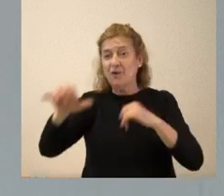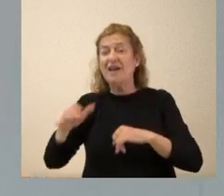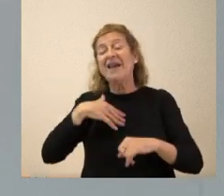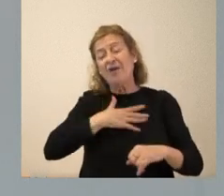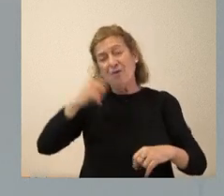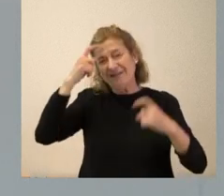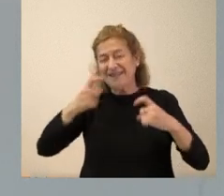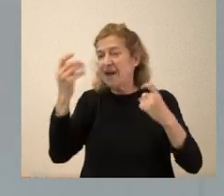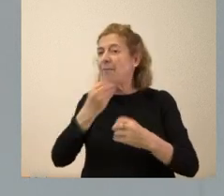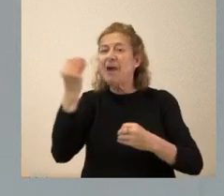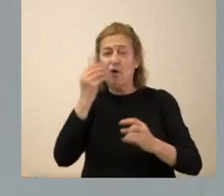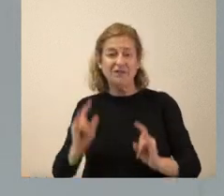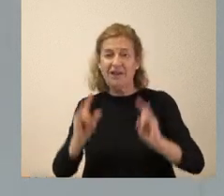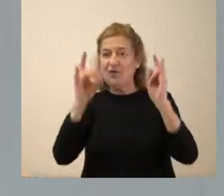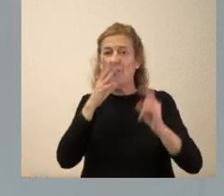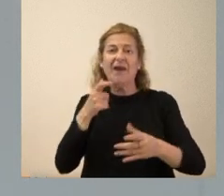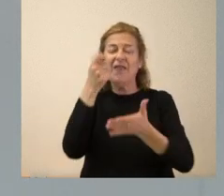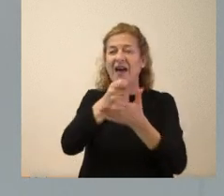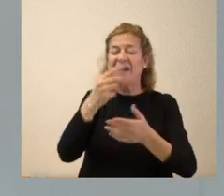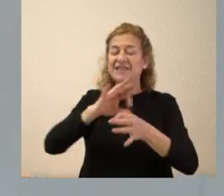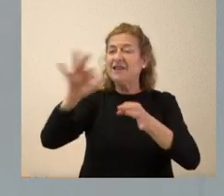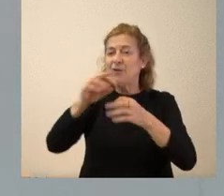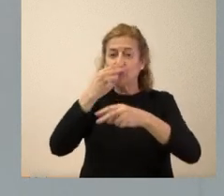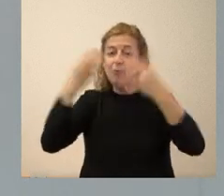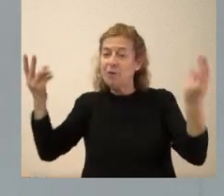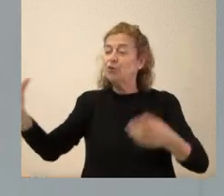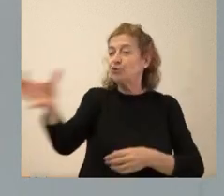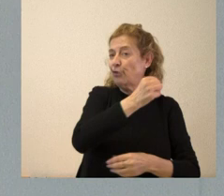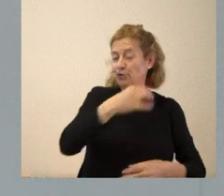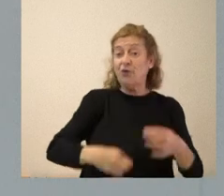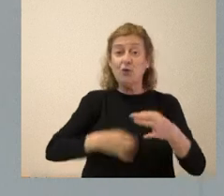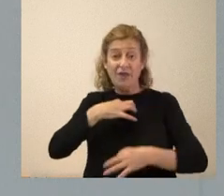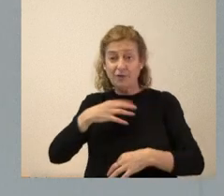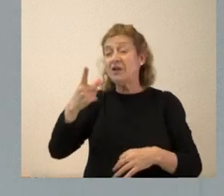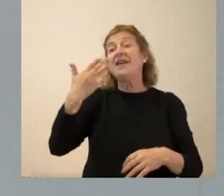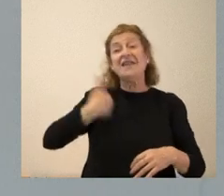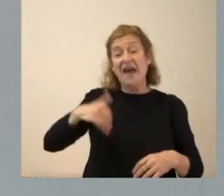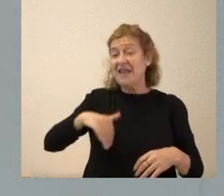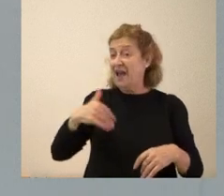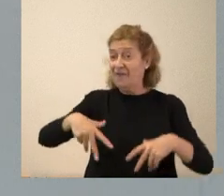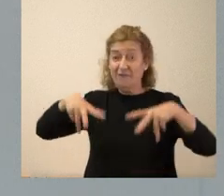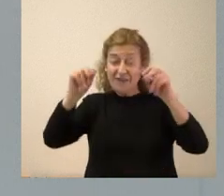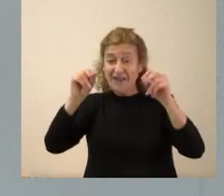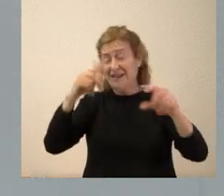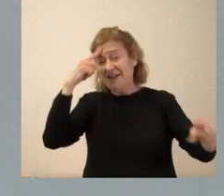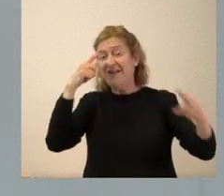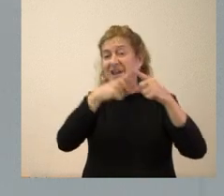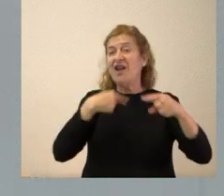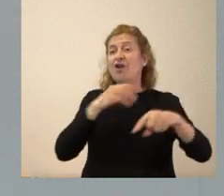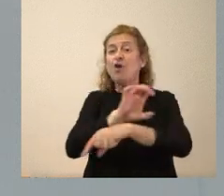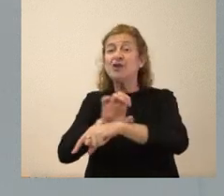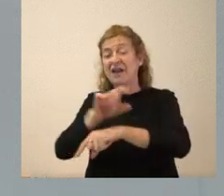instalaciones para la prestación de los servicios públicos que damos Al conjunto de los ciudadanos y ya por terminar en lo que tiene que ver con la consejería de